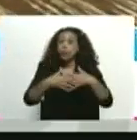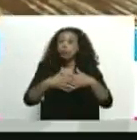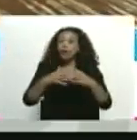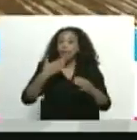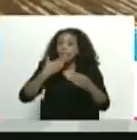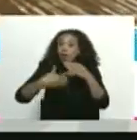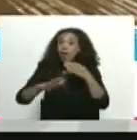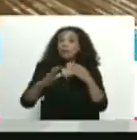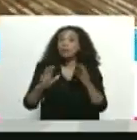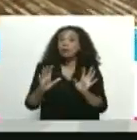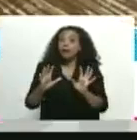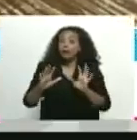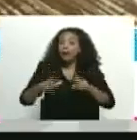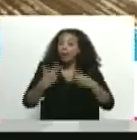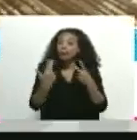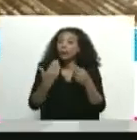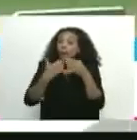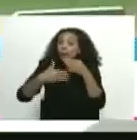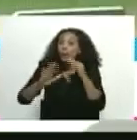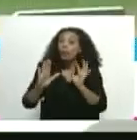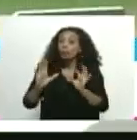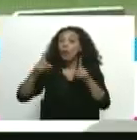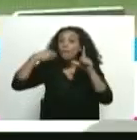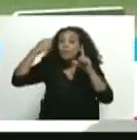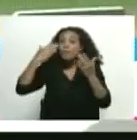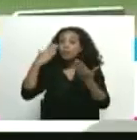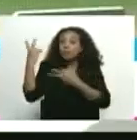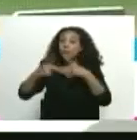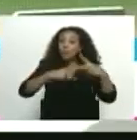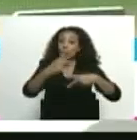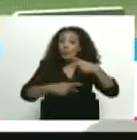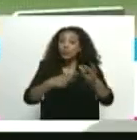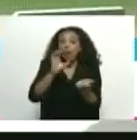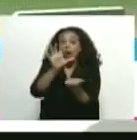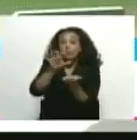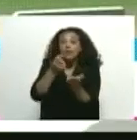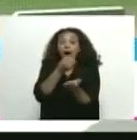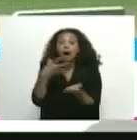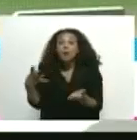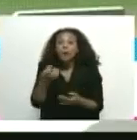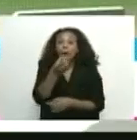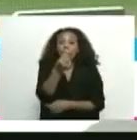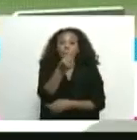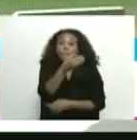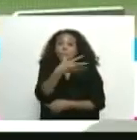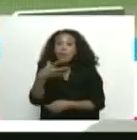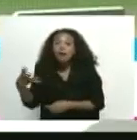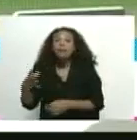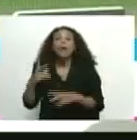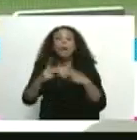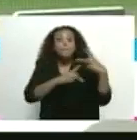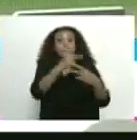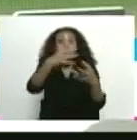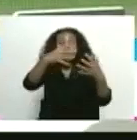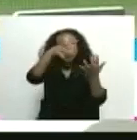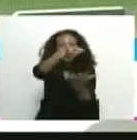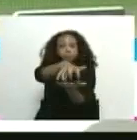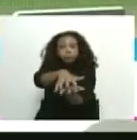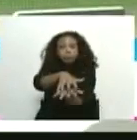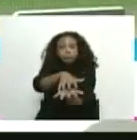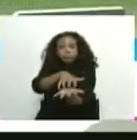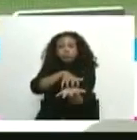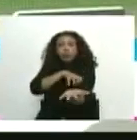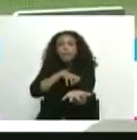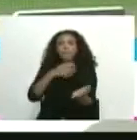¿no? Así es. Ahí tenemos un video de la producción de arroz que estamos viendo, ¿verdad? La producción de arroz